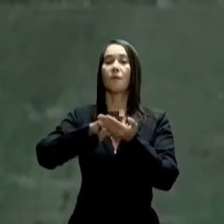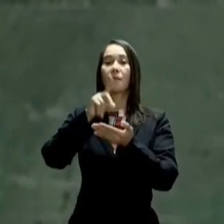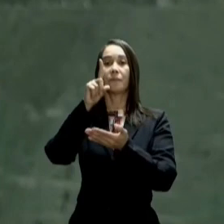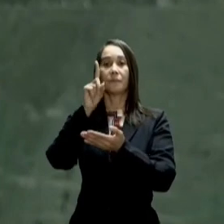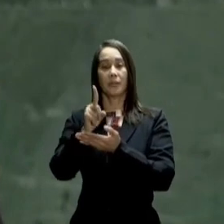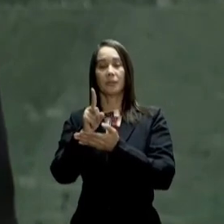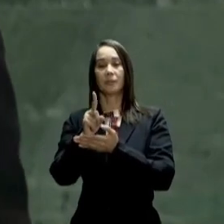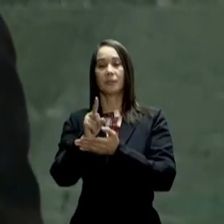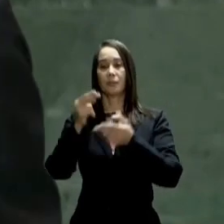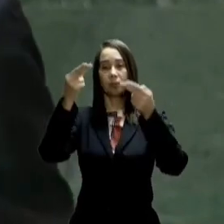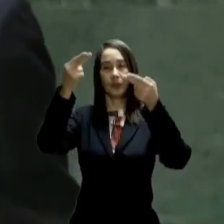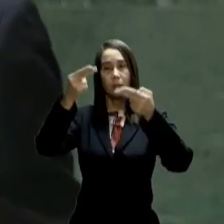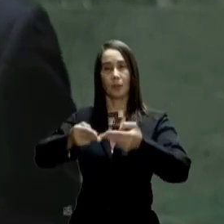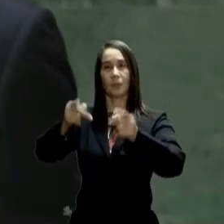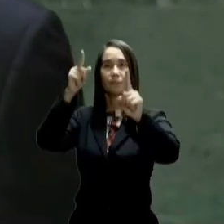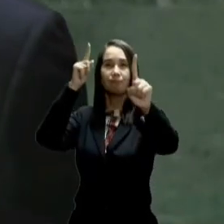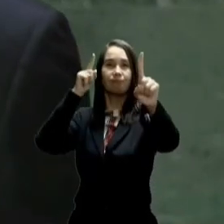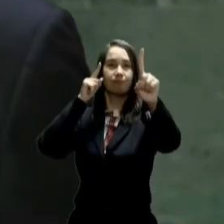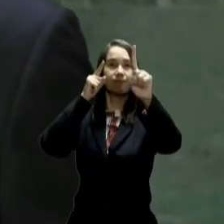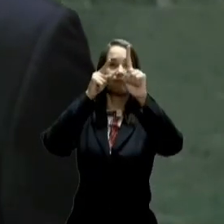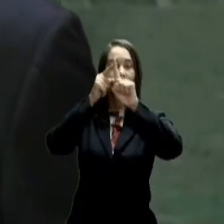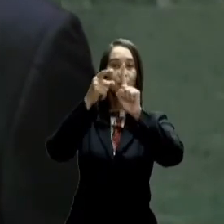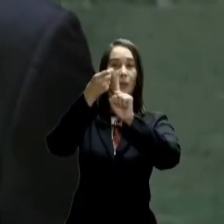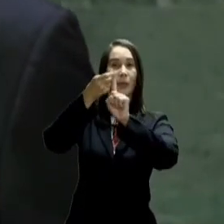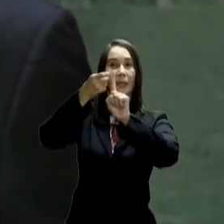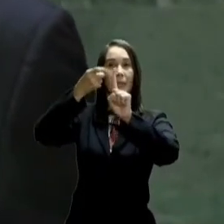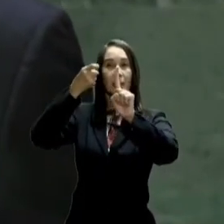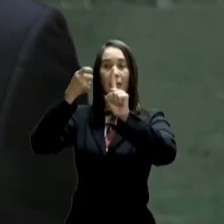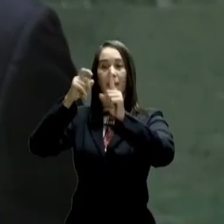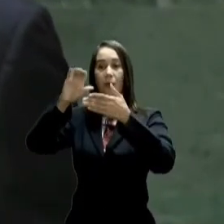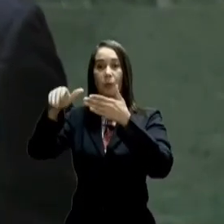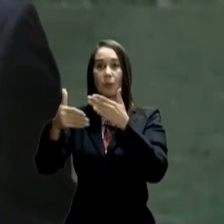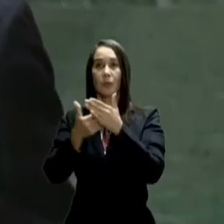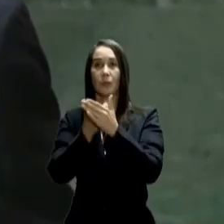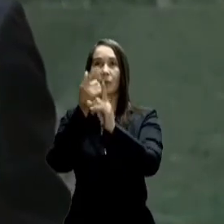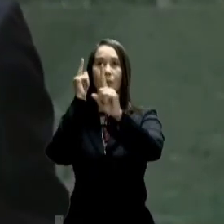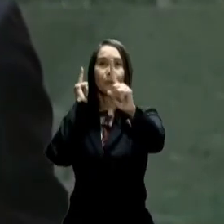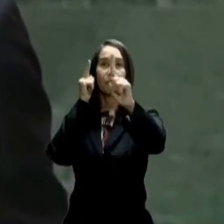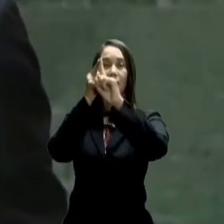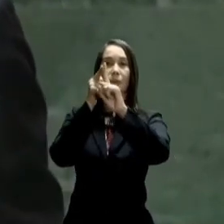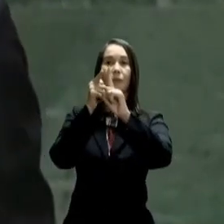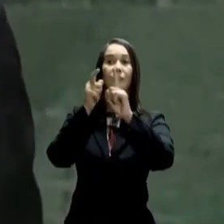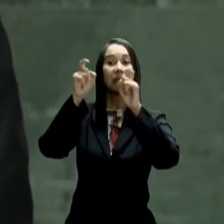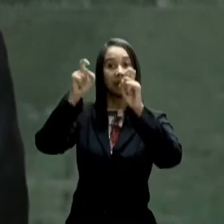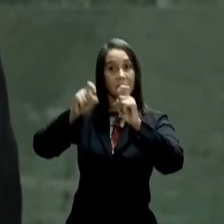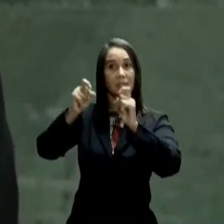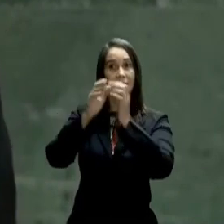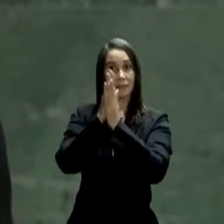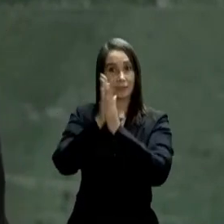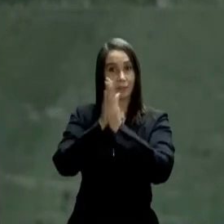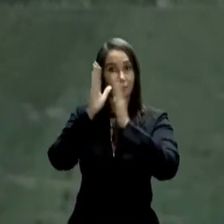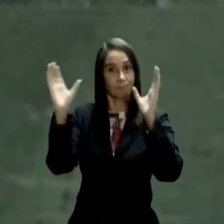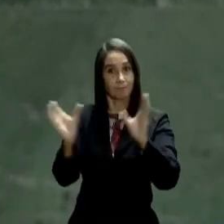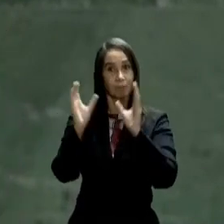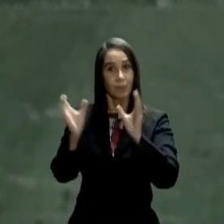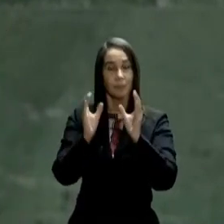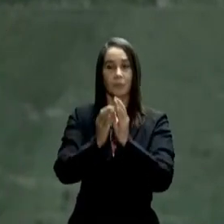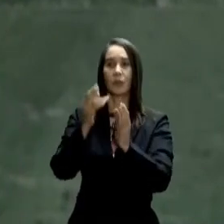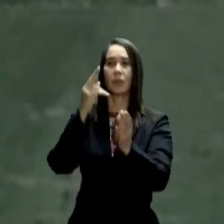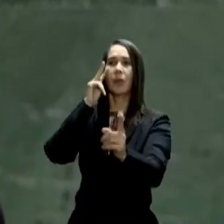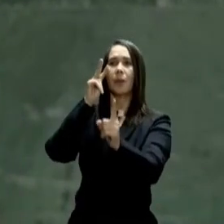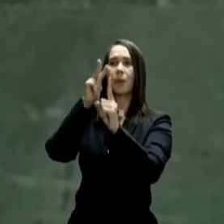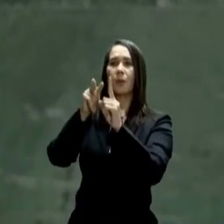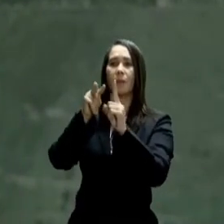humanidad afronta retos heredados y nuevos obstáculos que requieren acción. Debemos ver estas calamidades